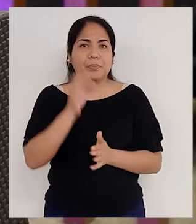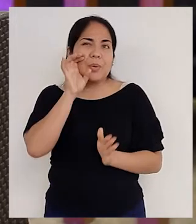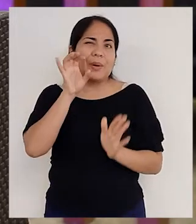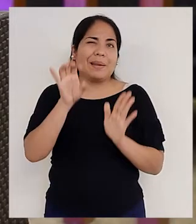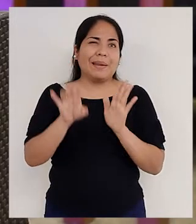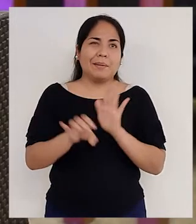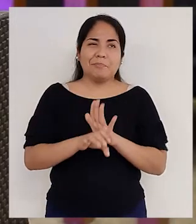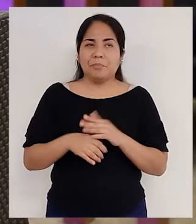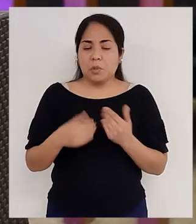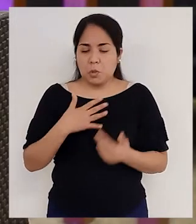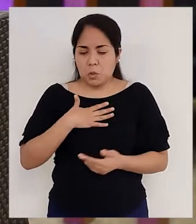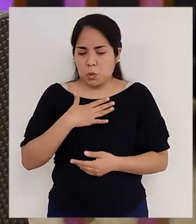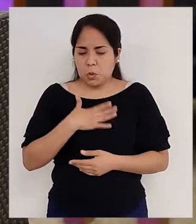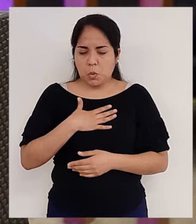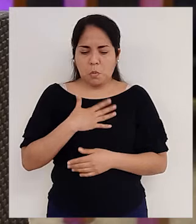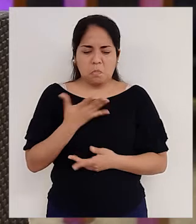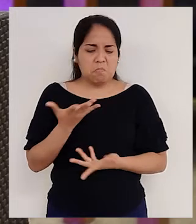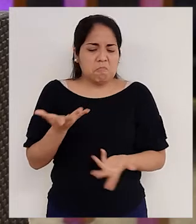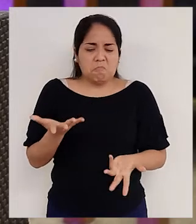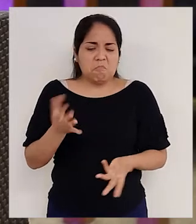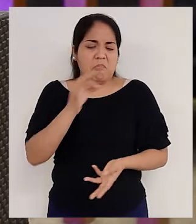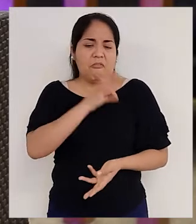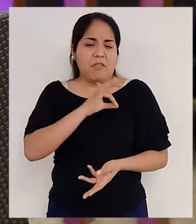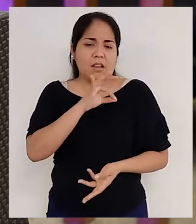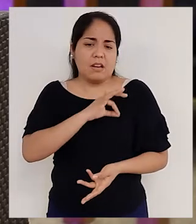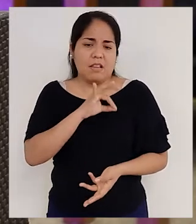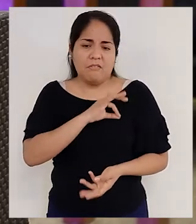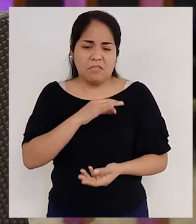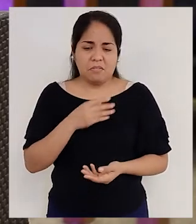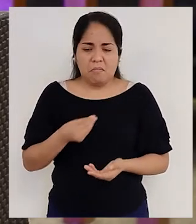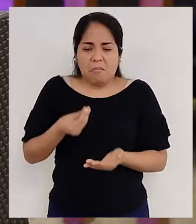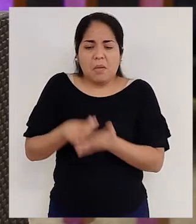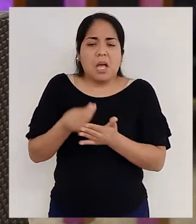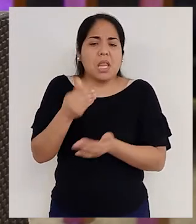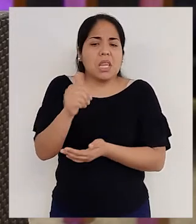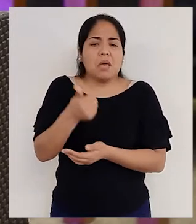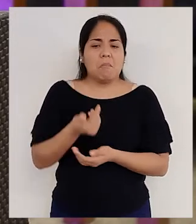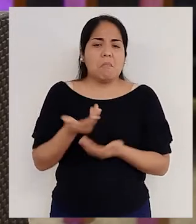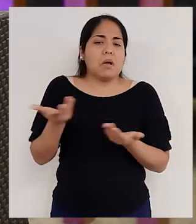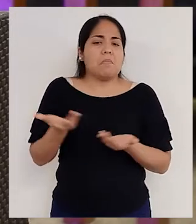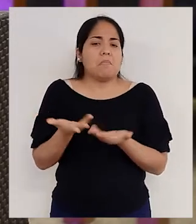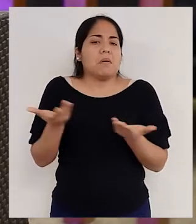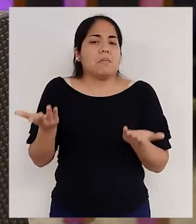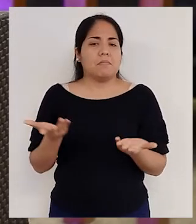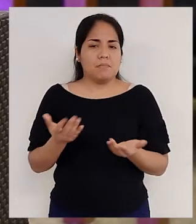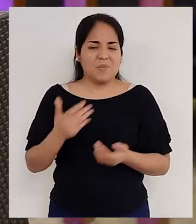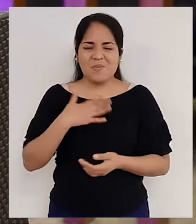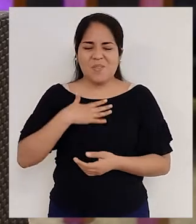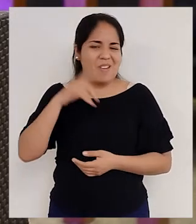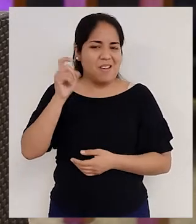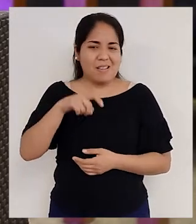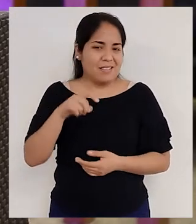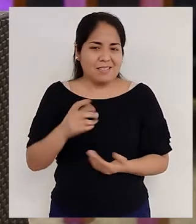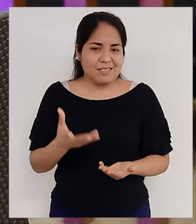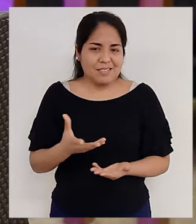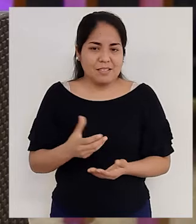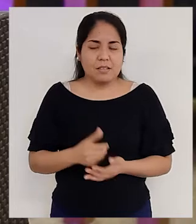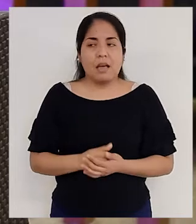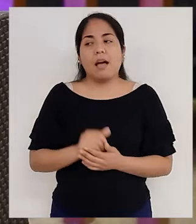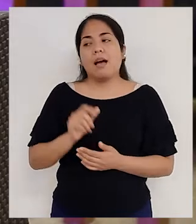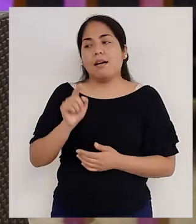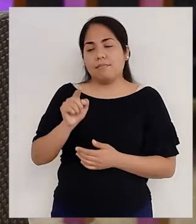en que si a mí no me afecta, yo no tengo por qué poner, por ejemplo, los 10 soles para poder tener una rampa, porque yo no la